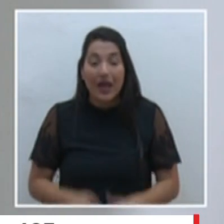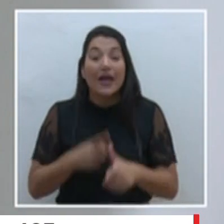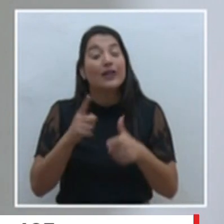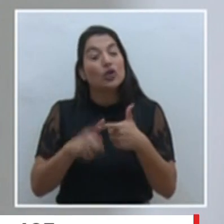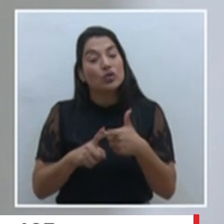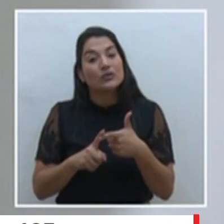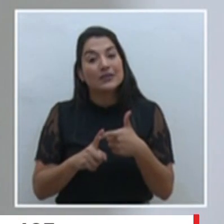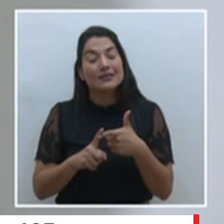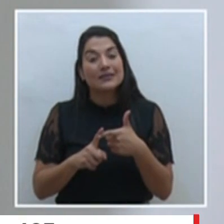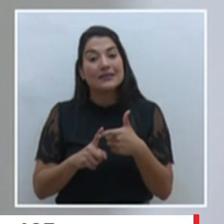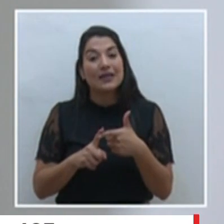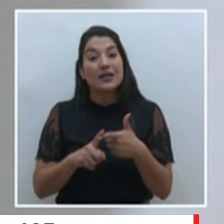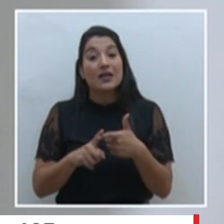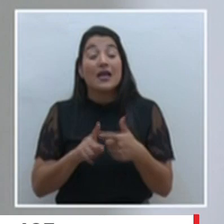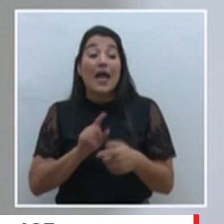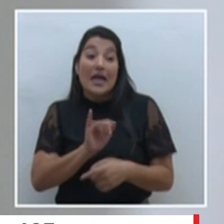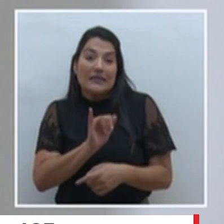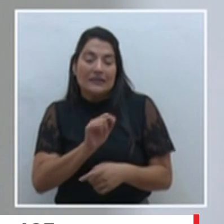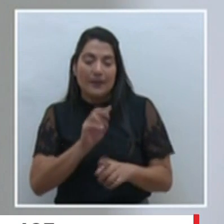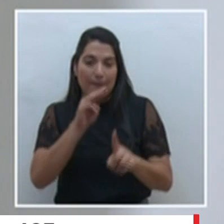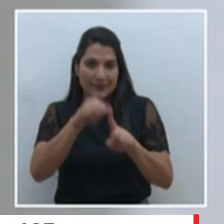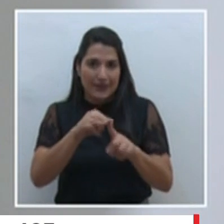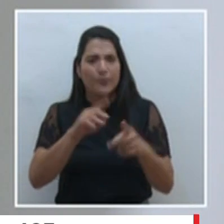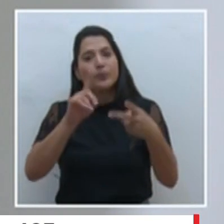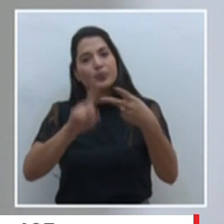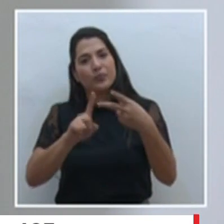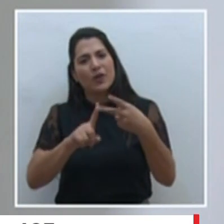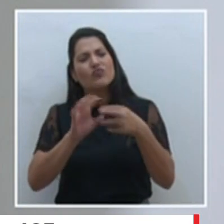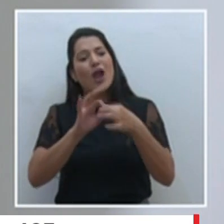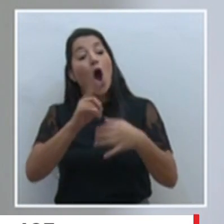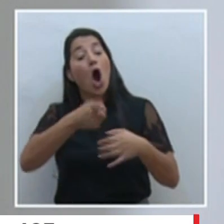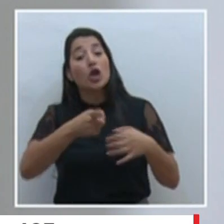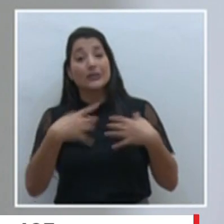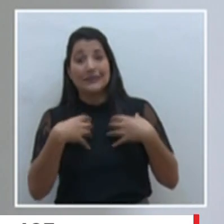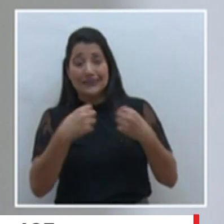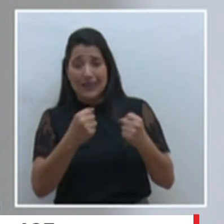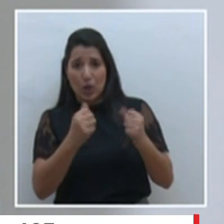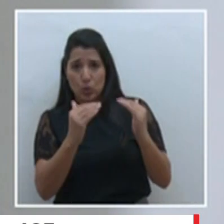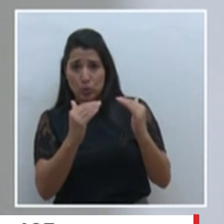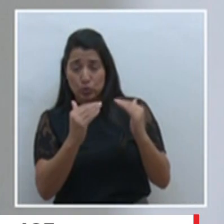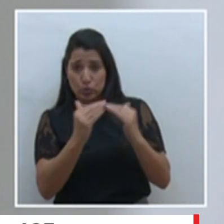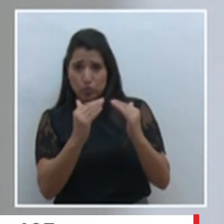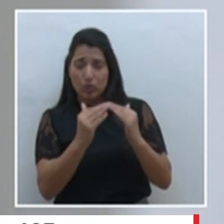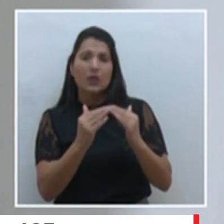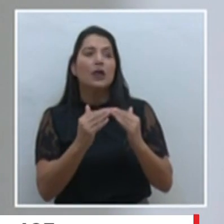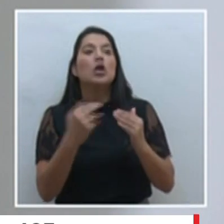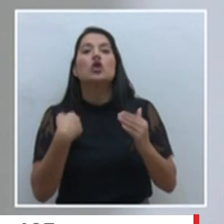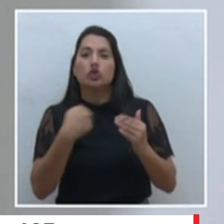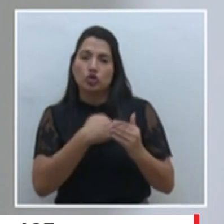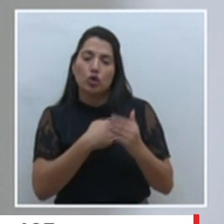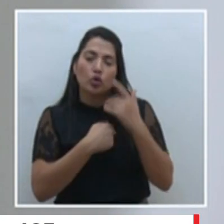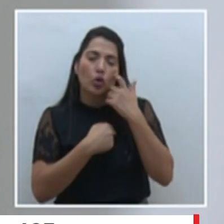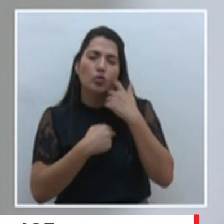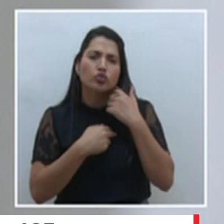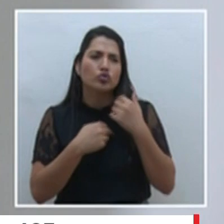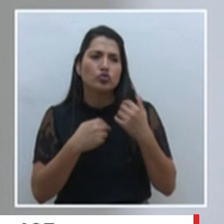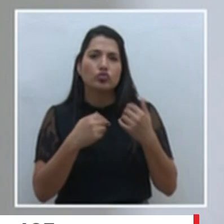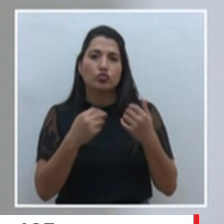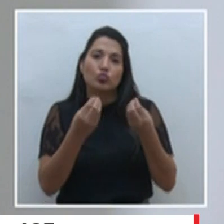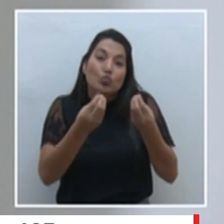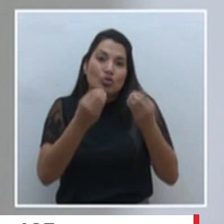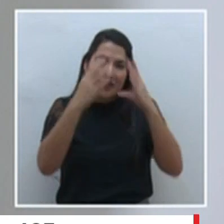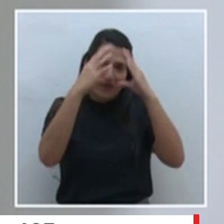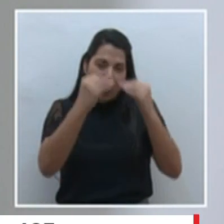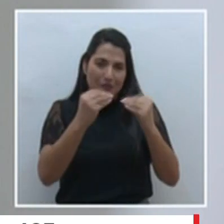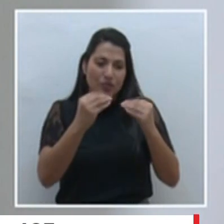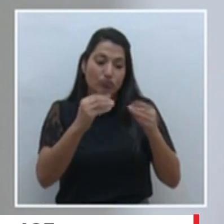es el mensaje. Con respecto al asunto de las órdenes sanitarias, estamos recabando, son pues bastantes datos, ¿verdad? Son 52, pero ese